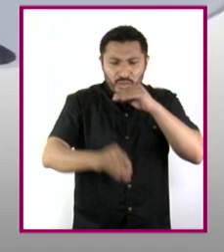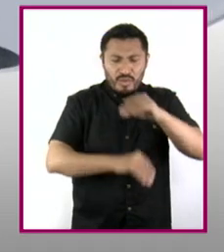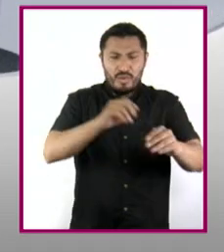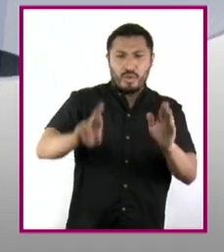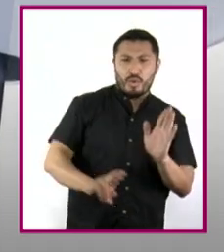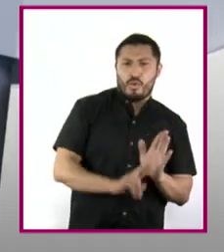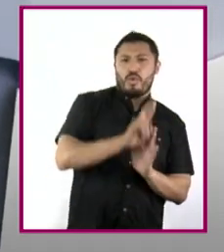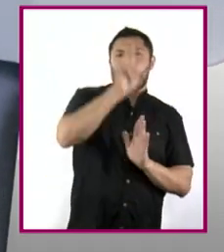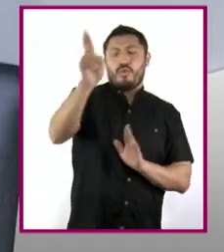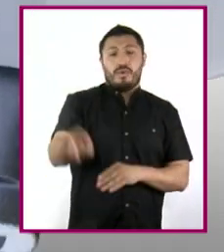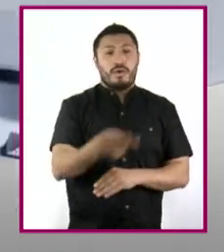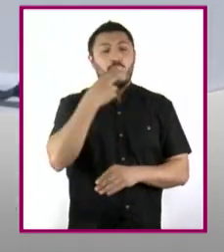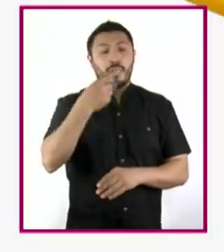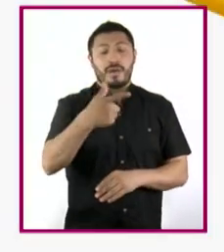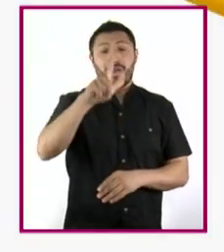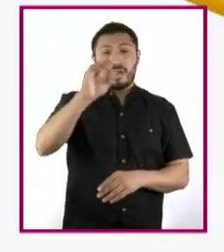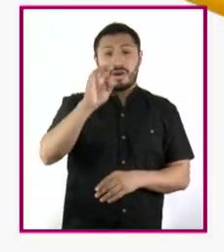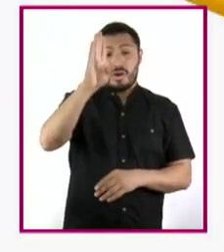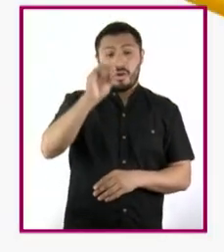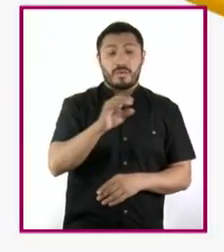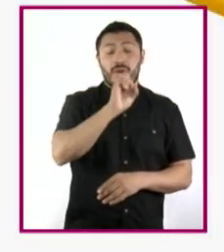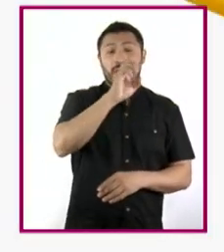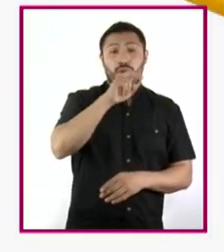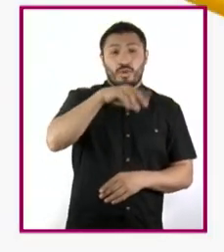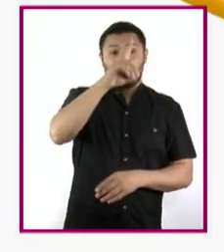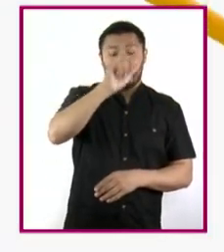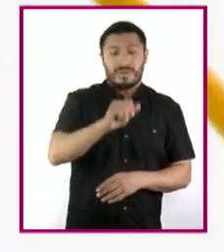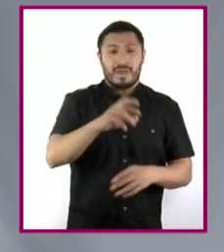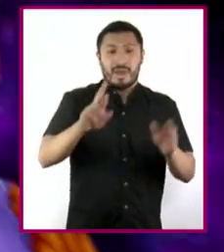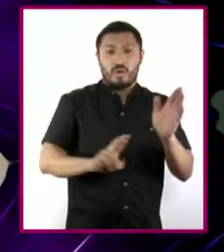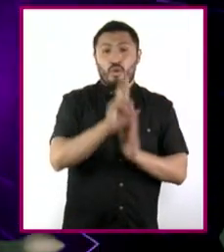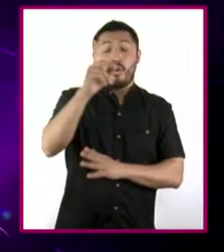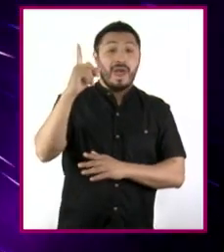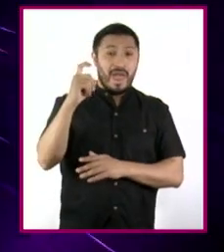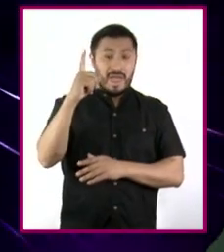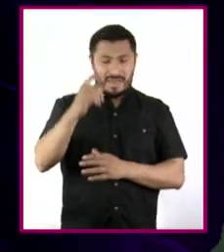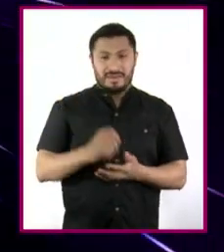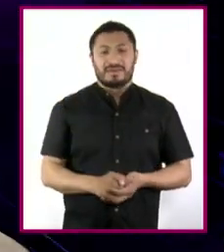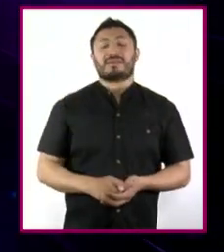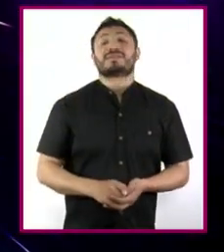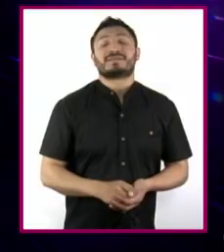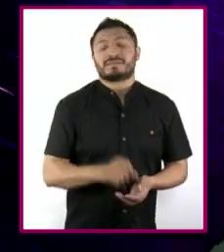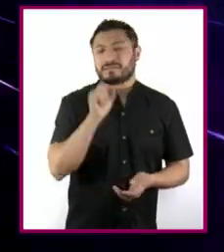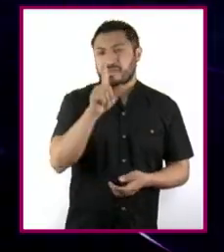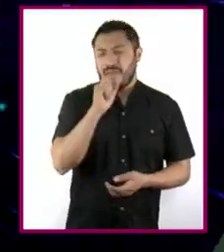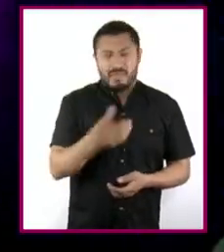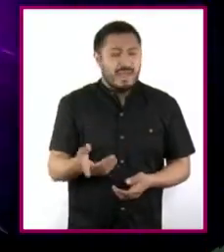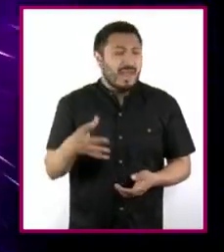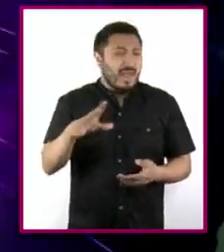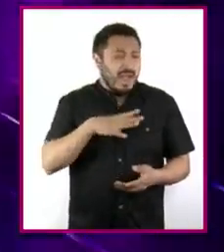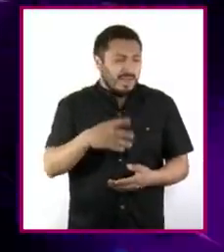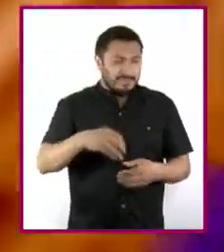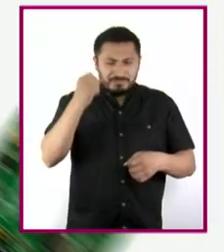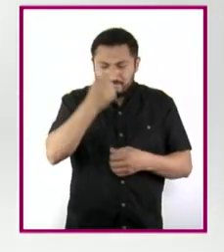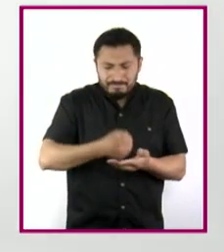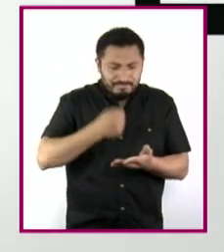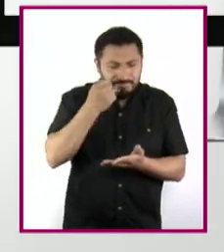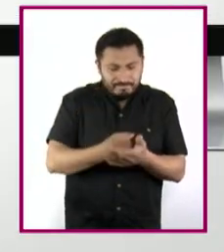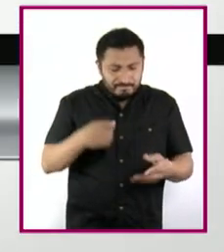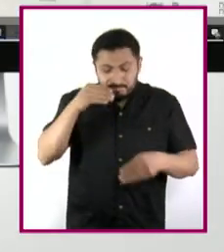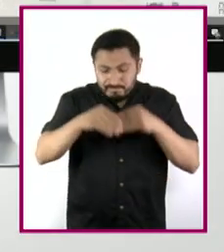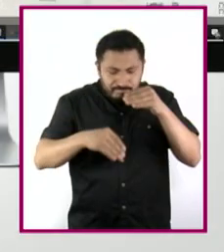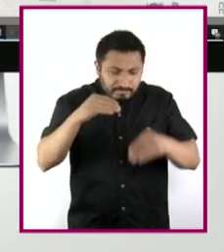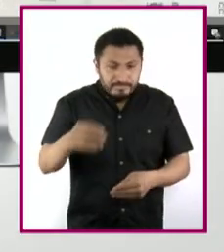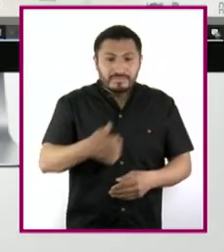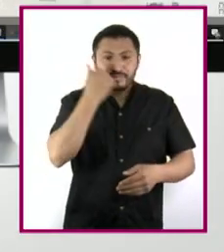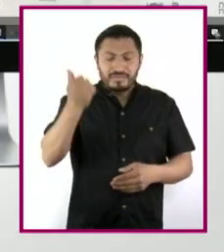lanzamiento mediante un globo sonda o cohete de agua. De igual forma, en estas prácticas, los estudiantes pueden recibir a